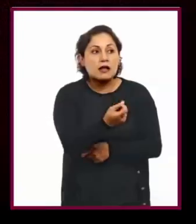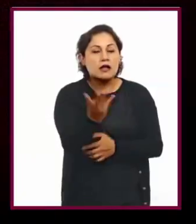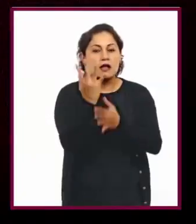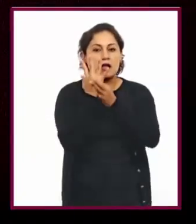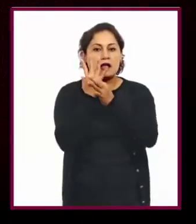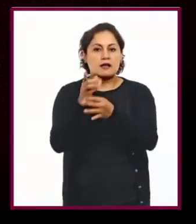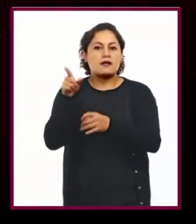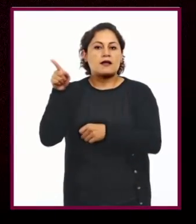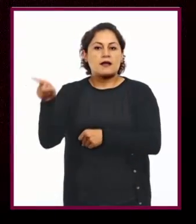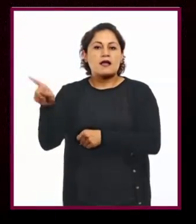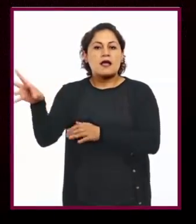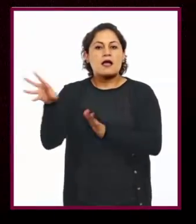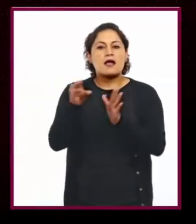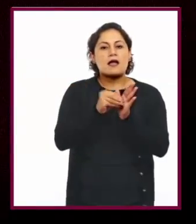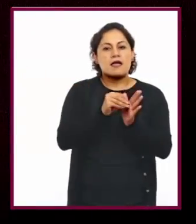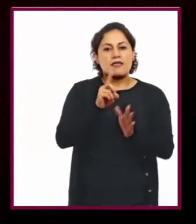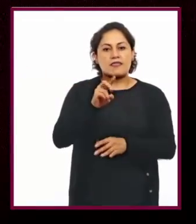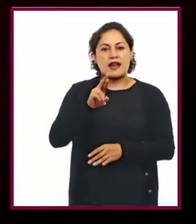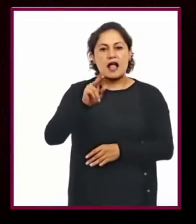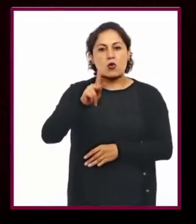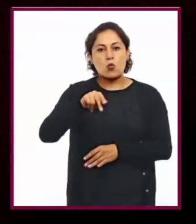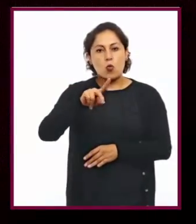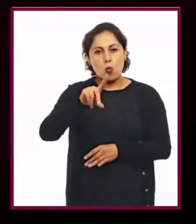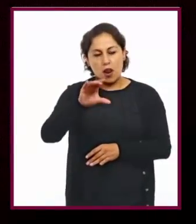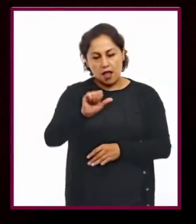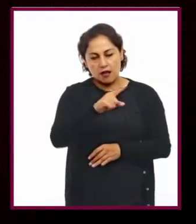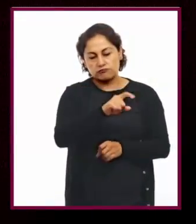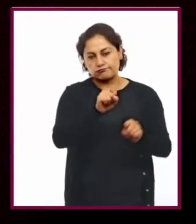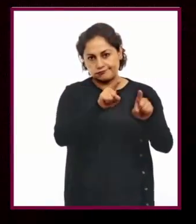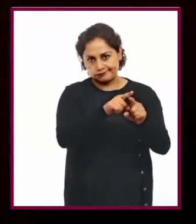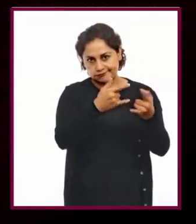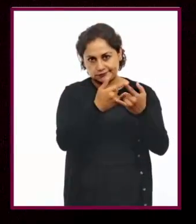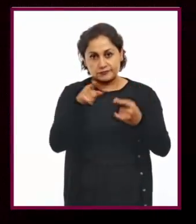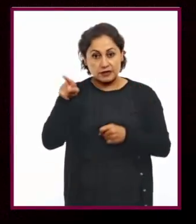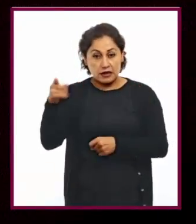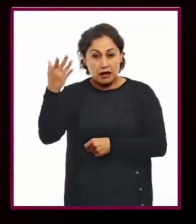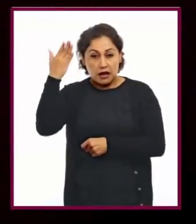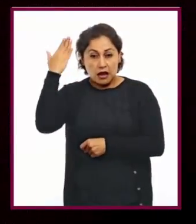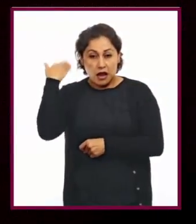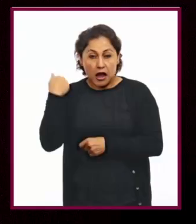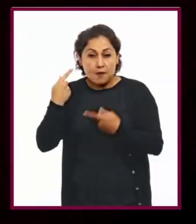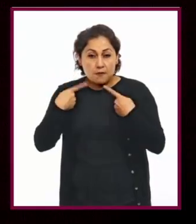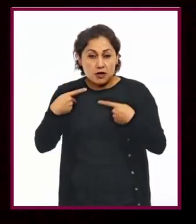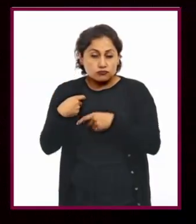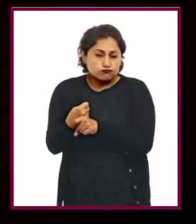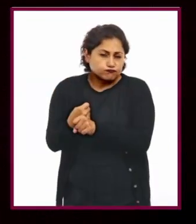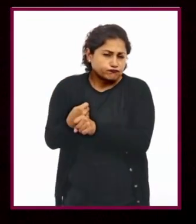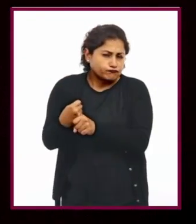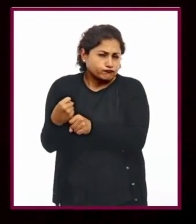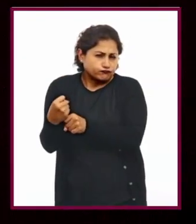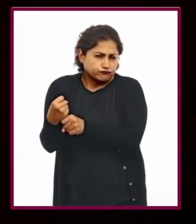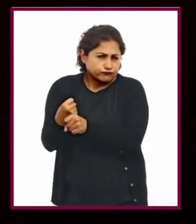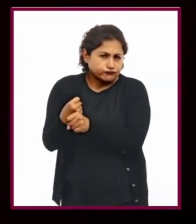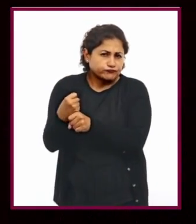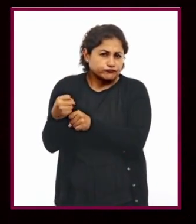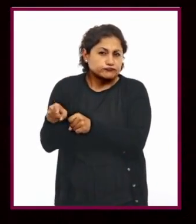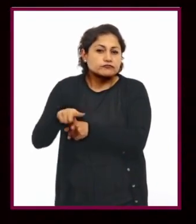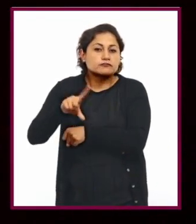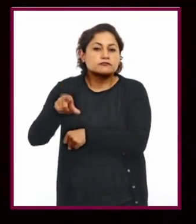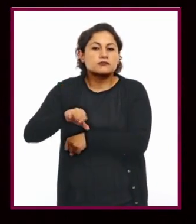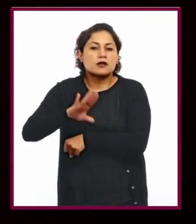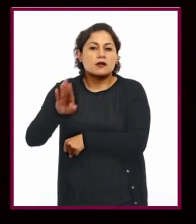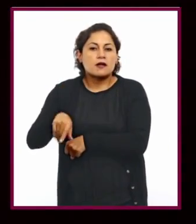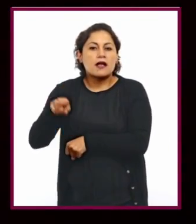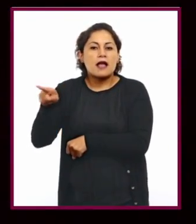él se inspiró Bram Stoker para escribir Drácula. Vlad gozaba torturando a sus víctimas antes de matarlas. Lo